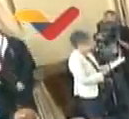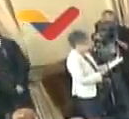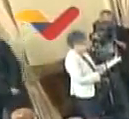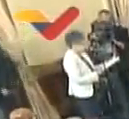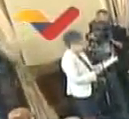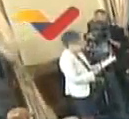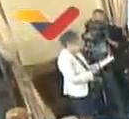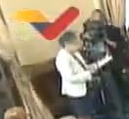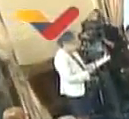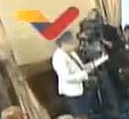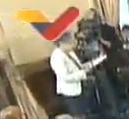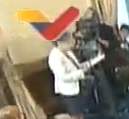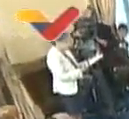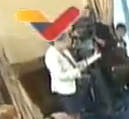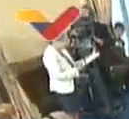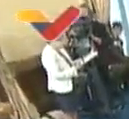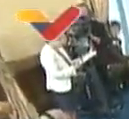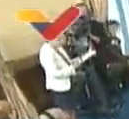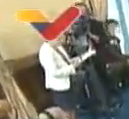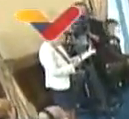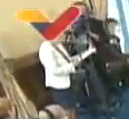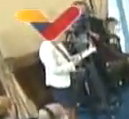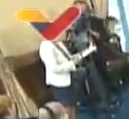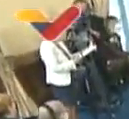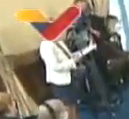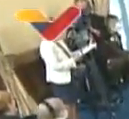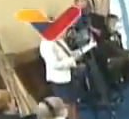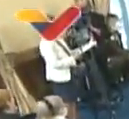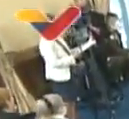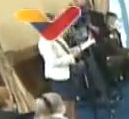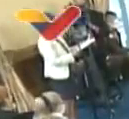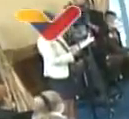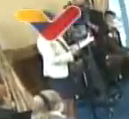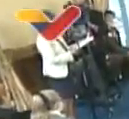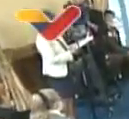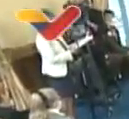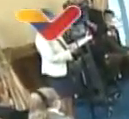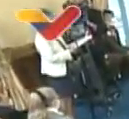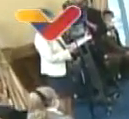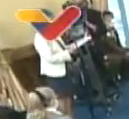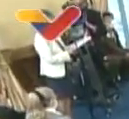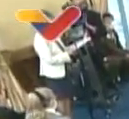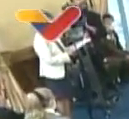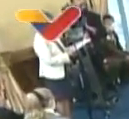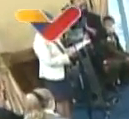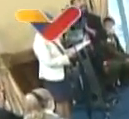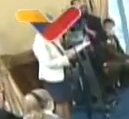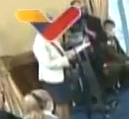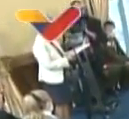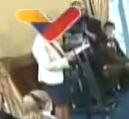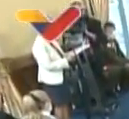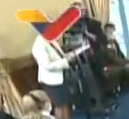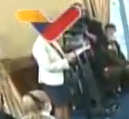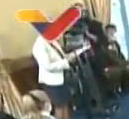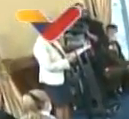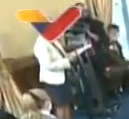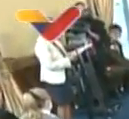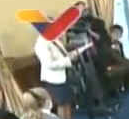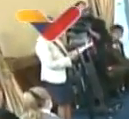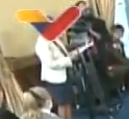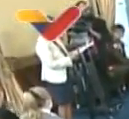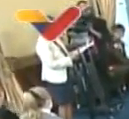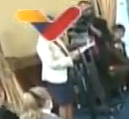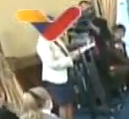he sido testigo de cómo los lazos de amistad e unión no solo se han ampliado, sino que se han potenciado